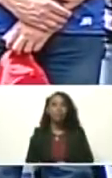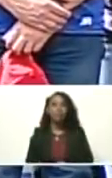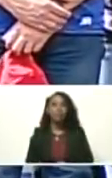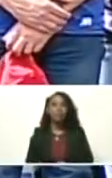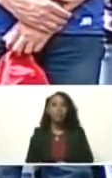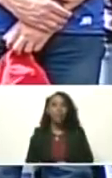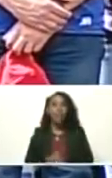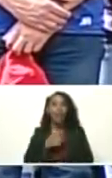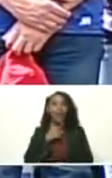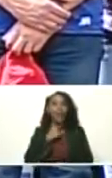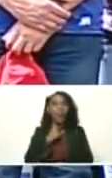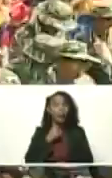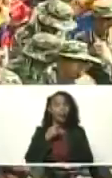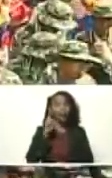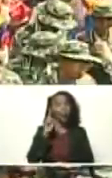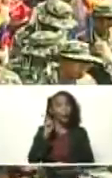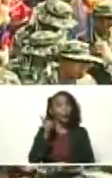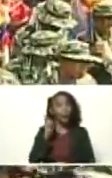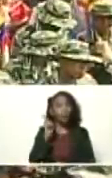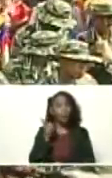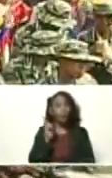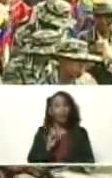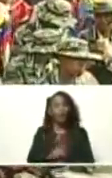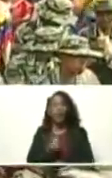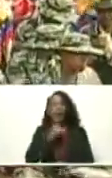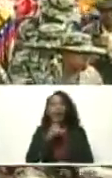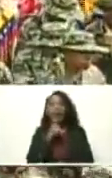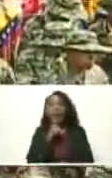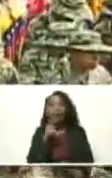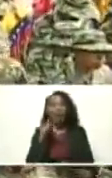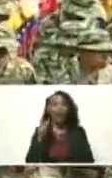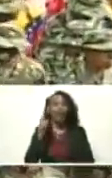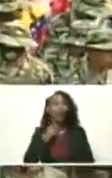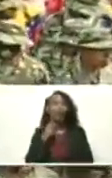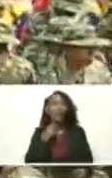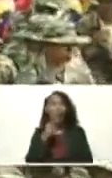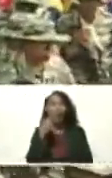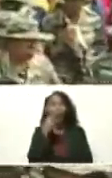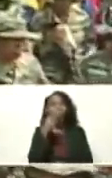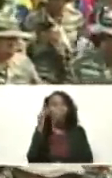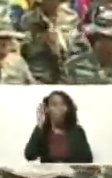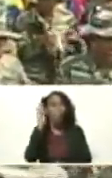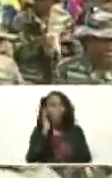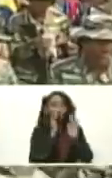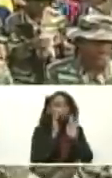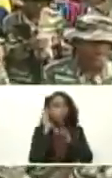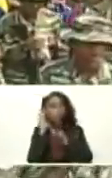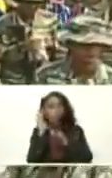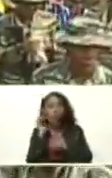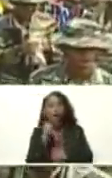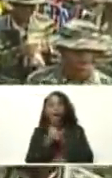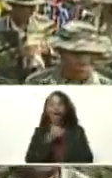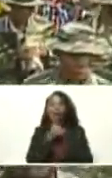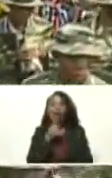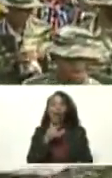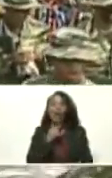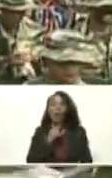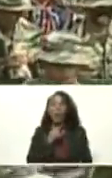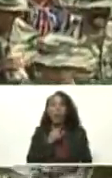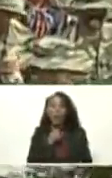Les gusta, ¿verdad? ¿A quién le gusta boca a oído? ¿A quién le gusta boca a boca?